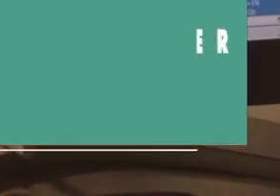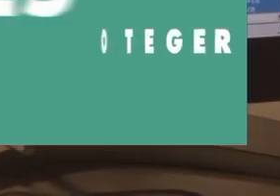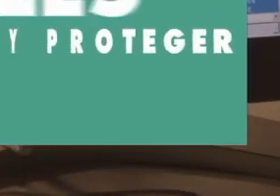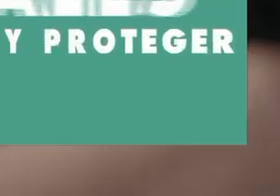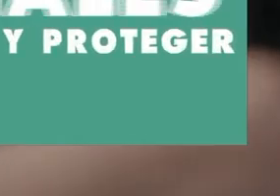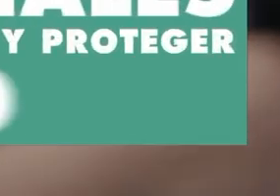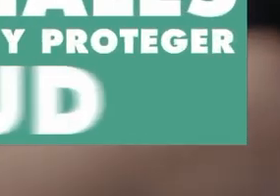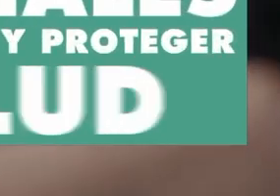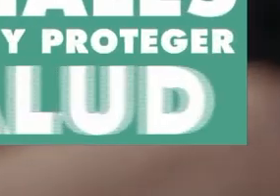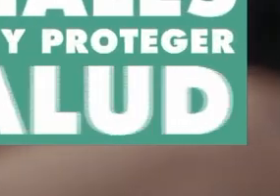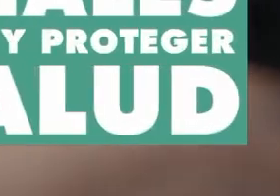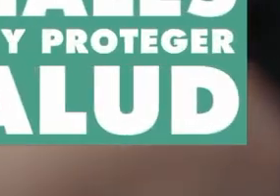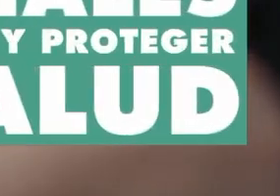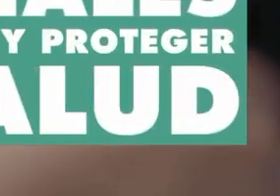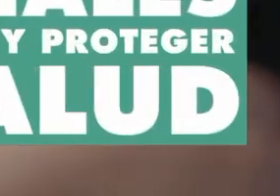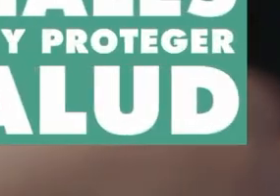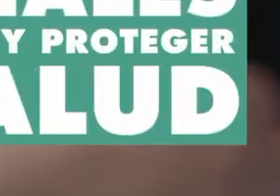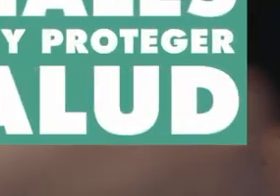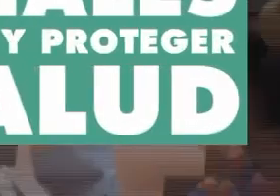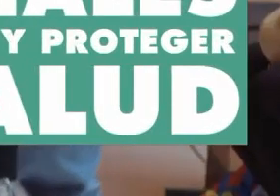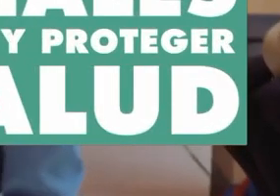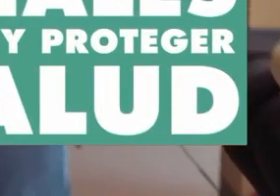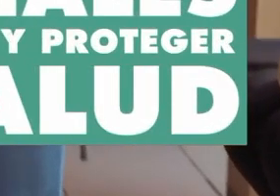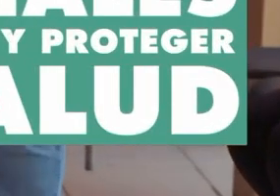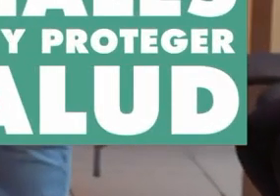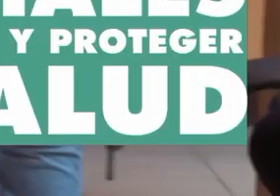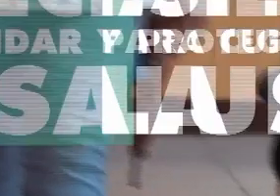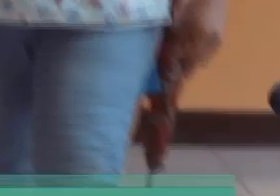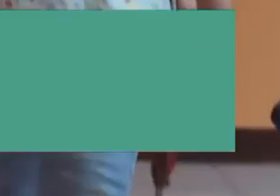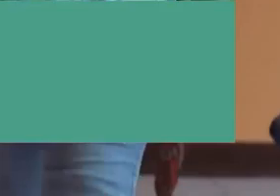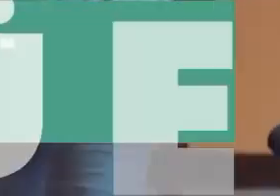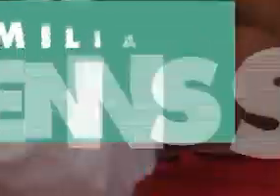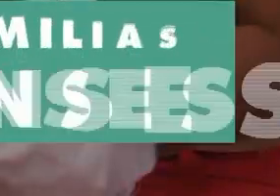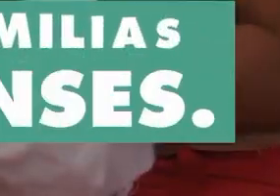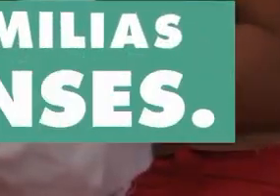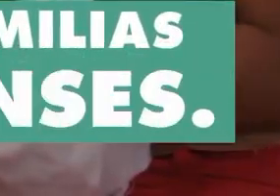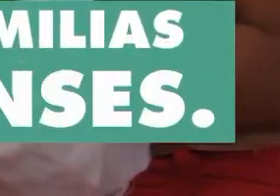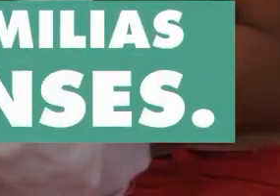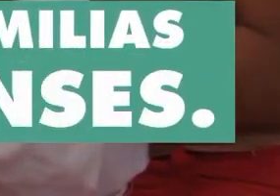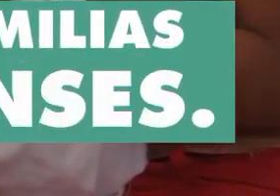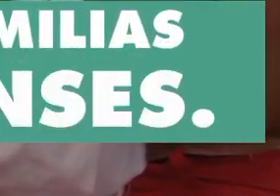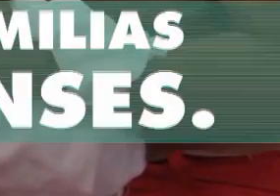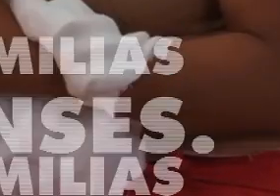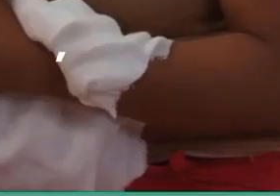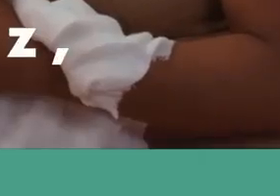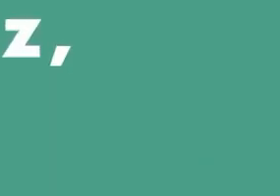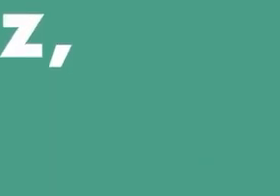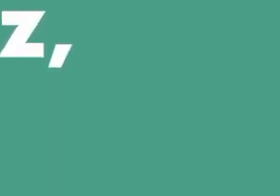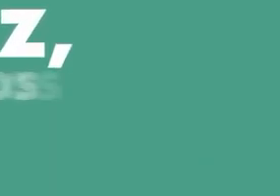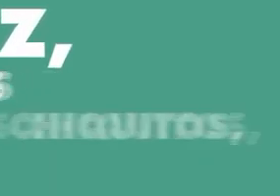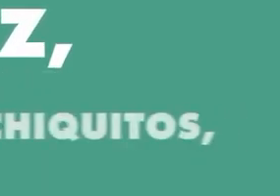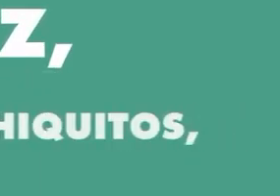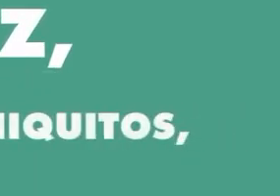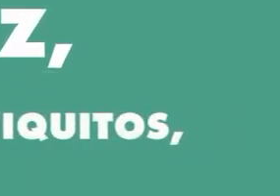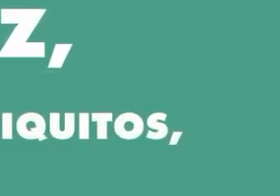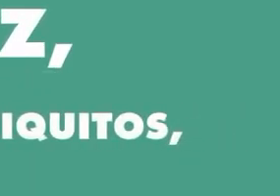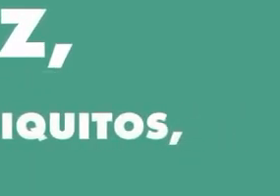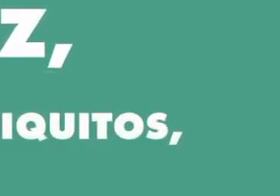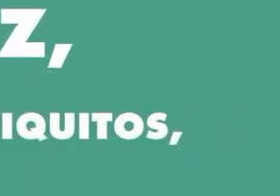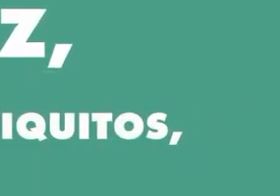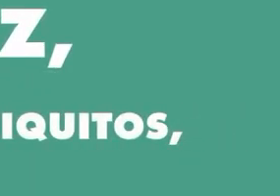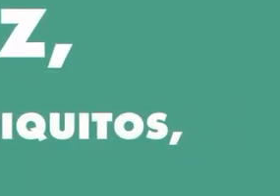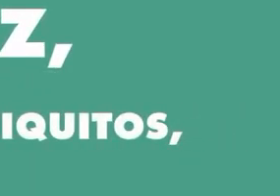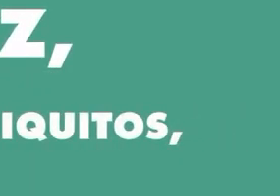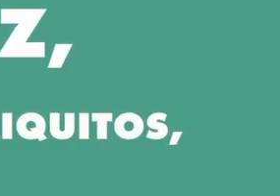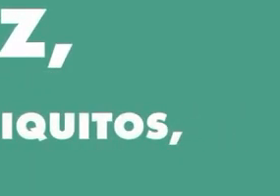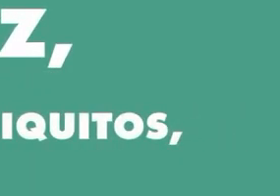diferentes programas especiales para cuidar y proteger la salud de todas las familias nicaragüenses. Casas maternas, Todos con